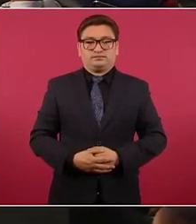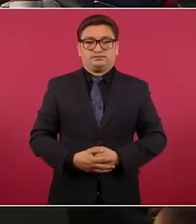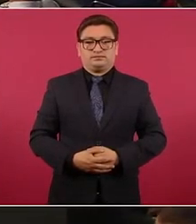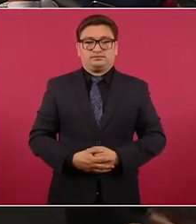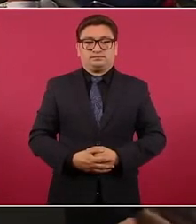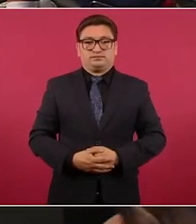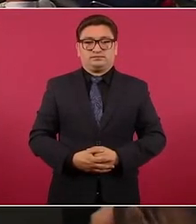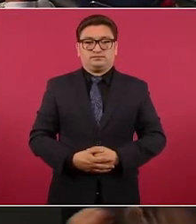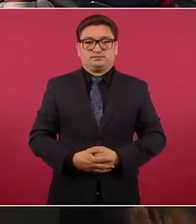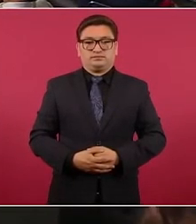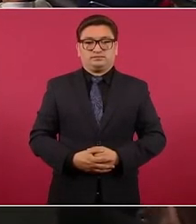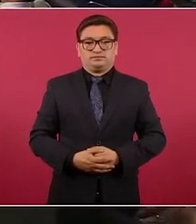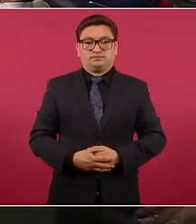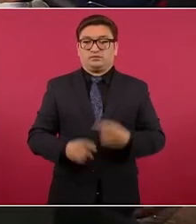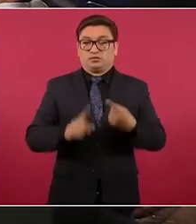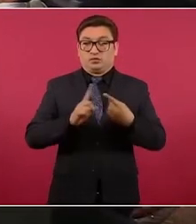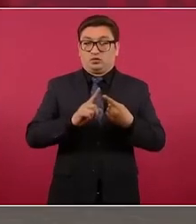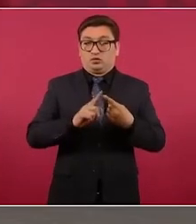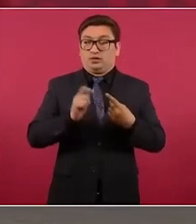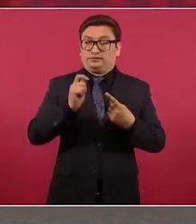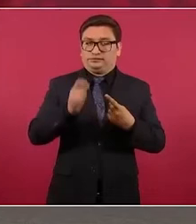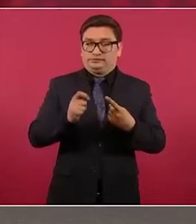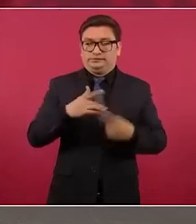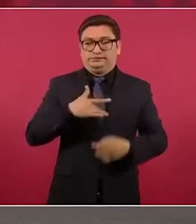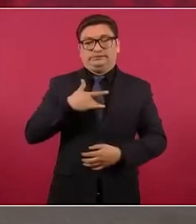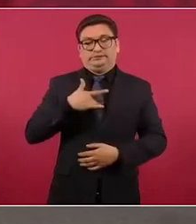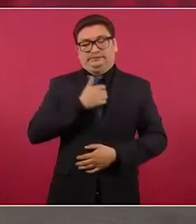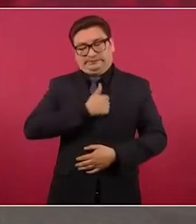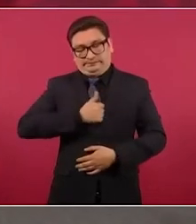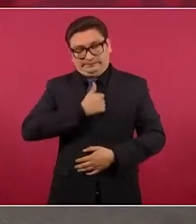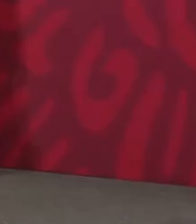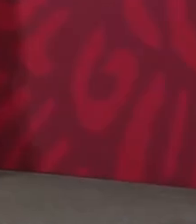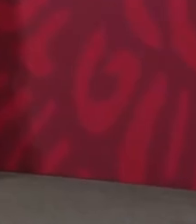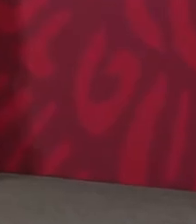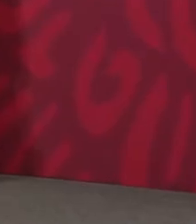reiterar nuestro pésame a